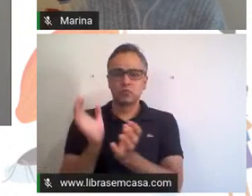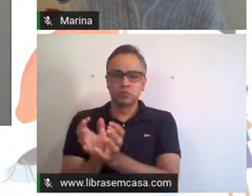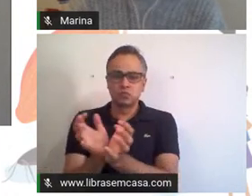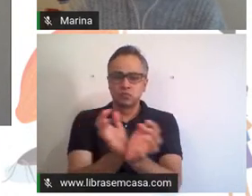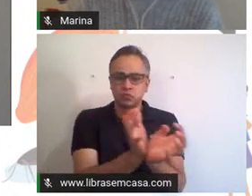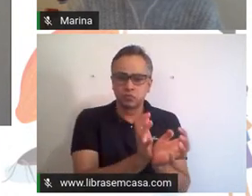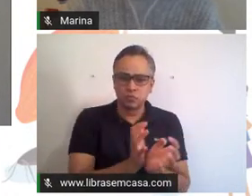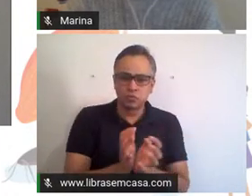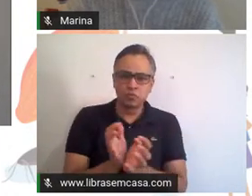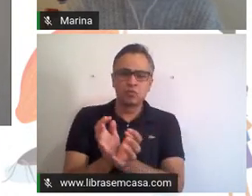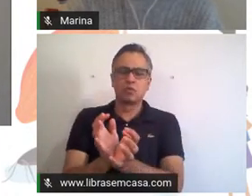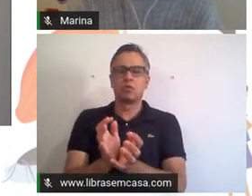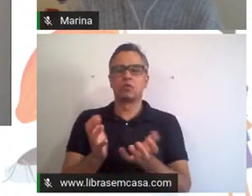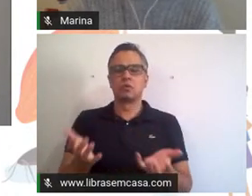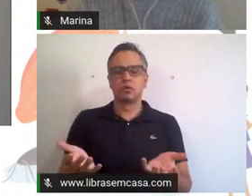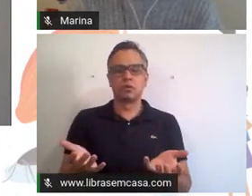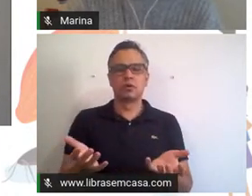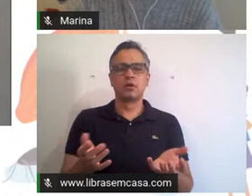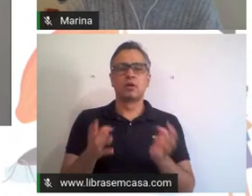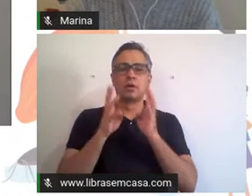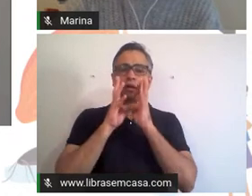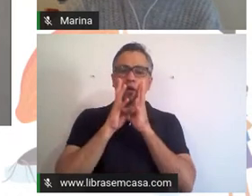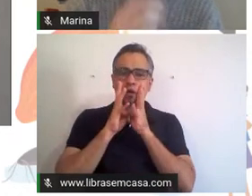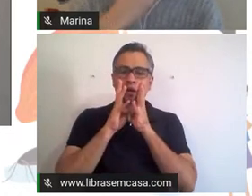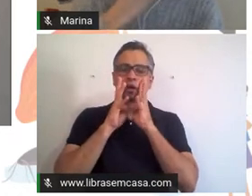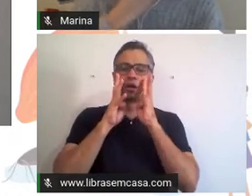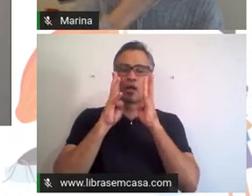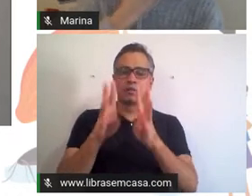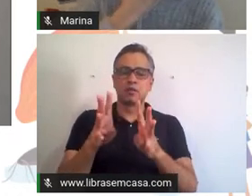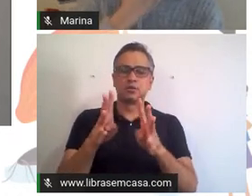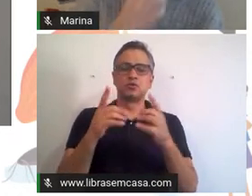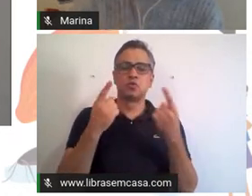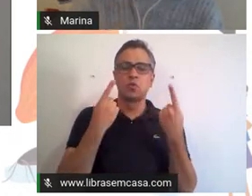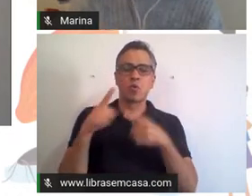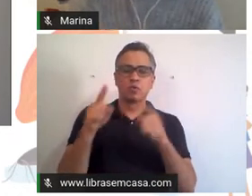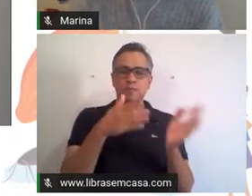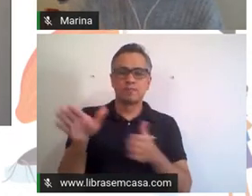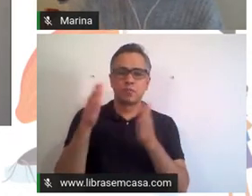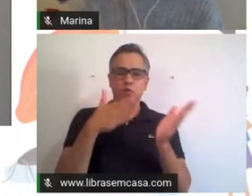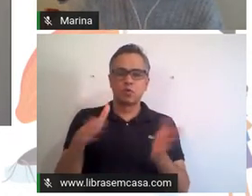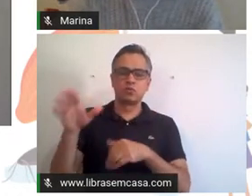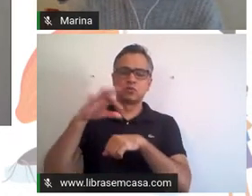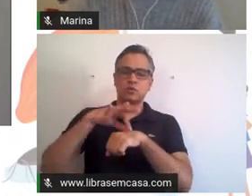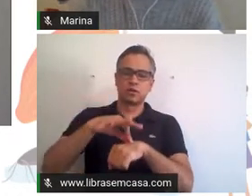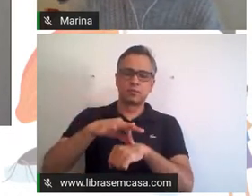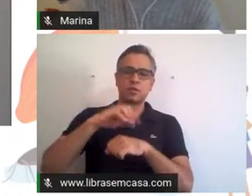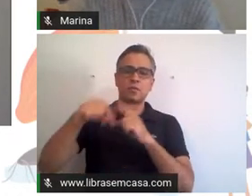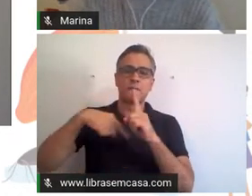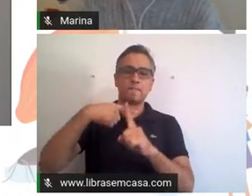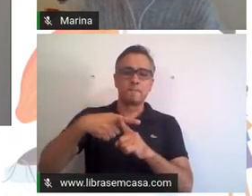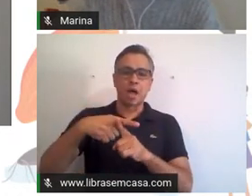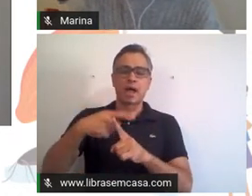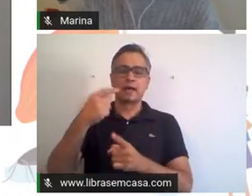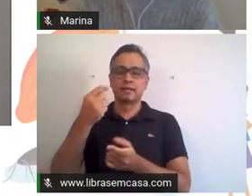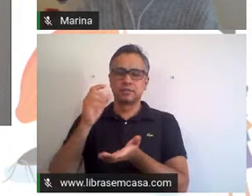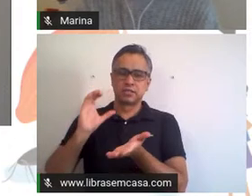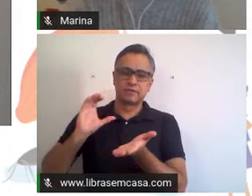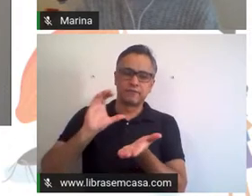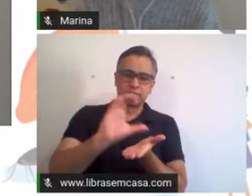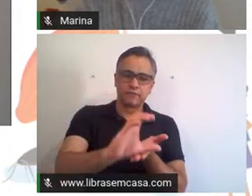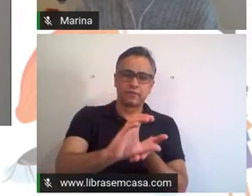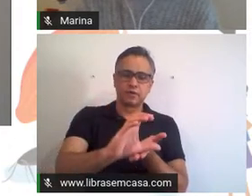quieren megaminería, todo eso, por supuesto, atenta contra la producción de alimentos, más financiación